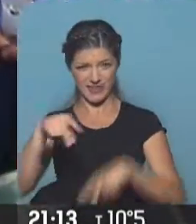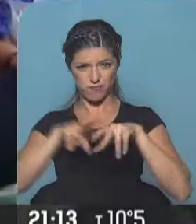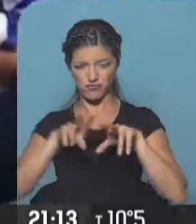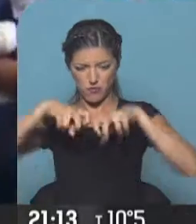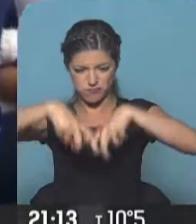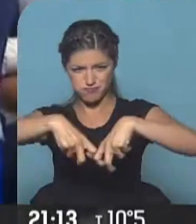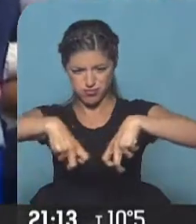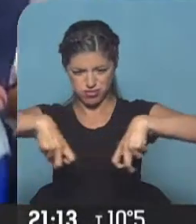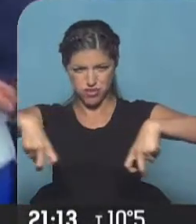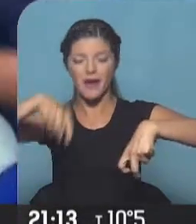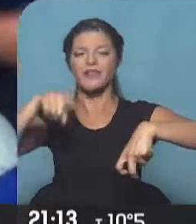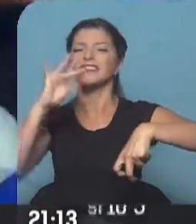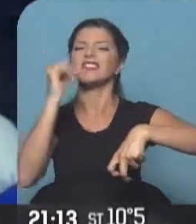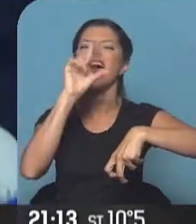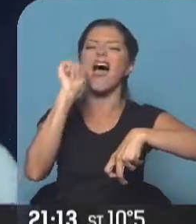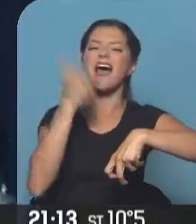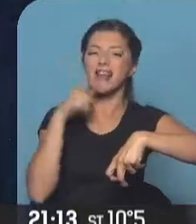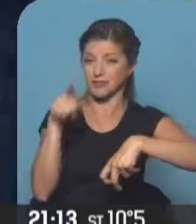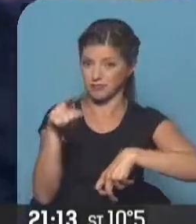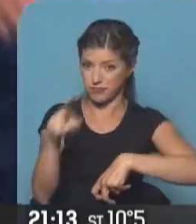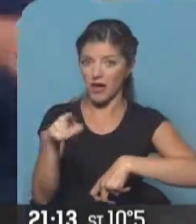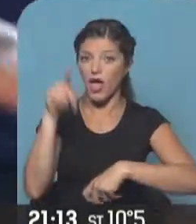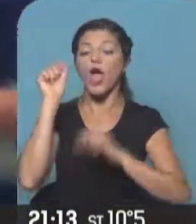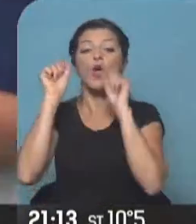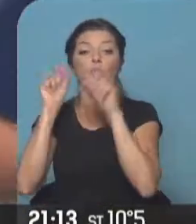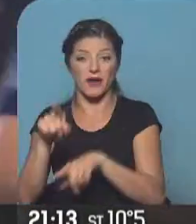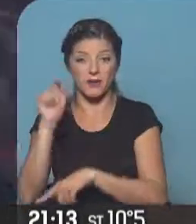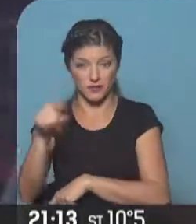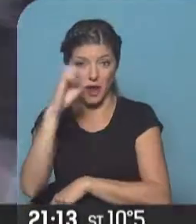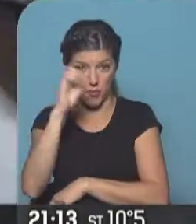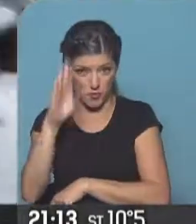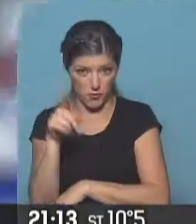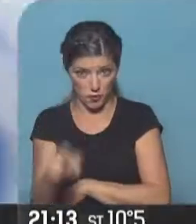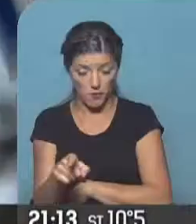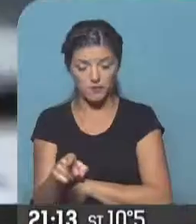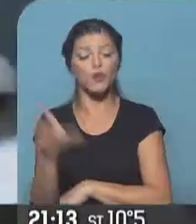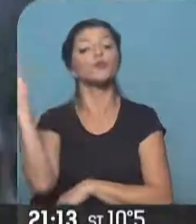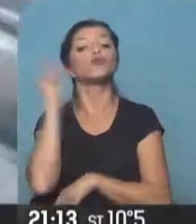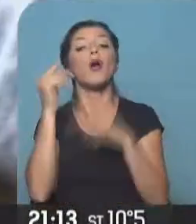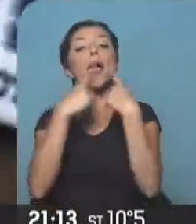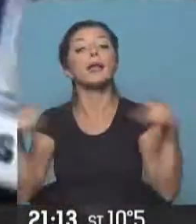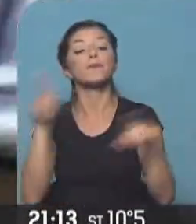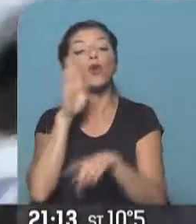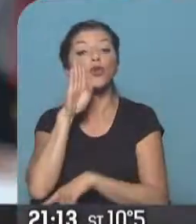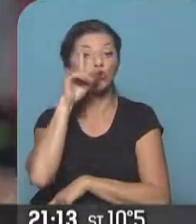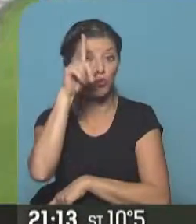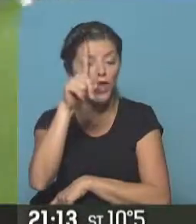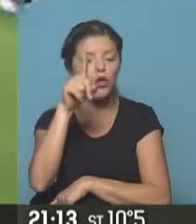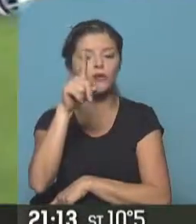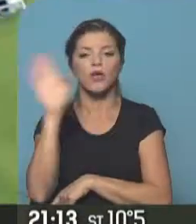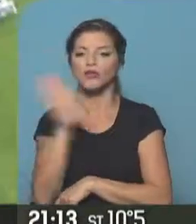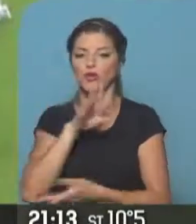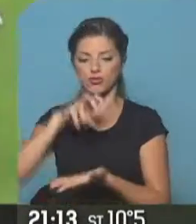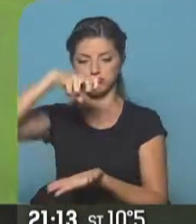son los Dallas Cowboys y este es el dueño del equipo. Cuando sonó el himno de los Estados Unidos, todos se